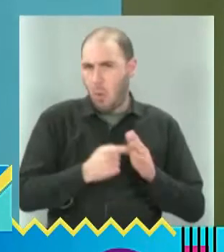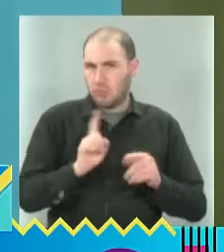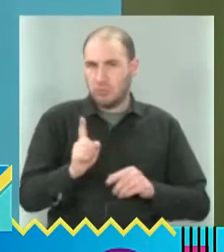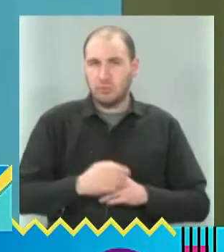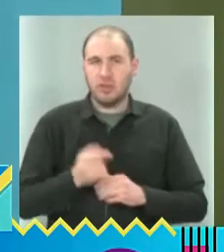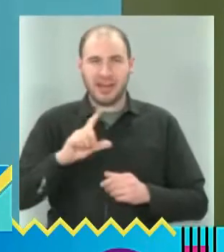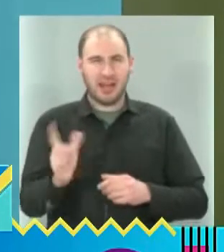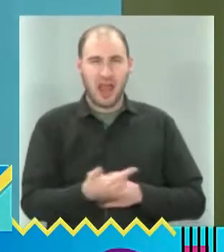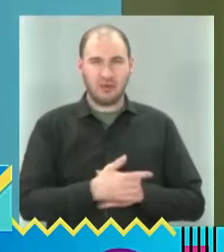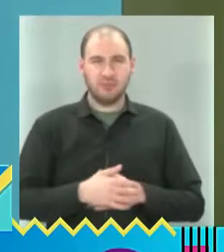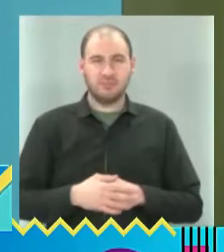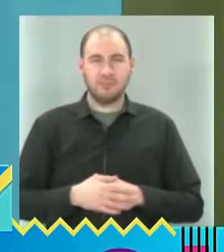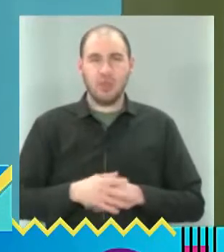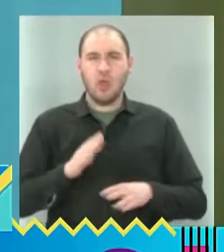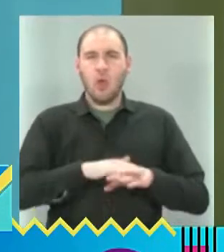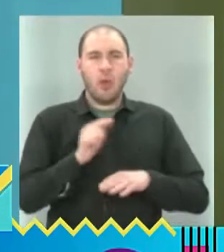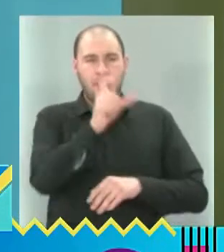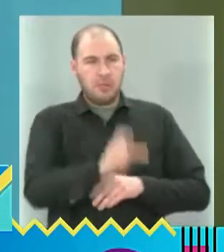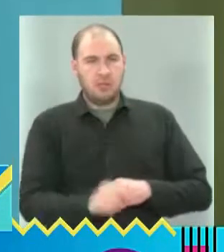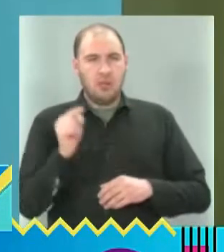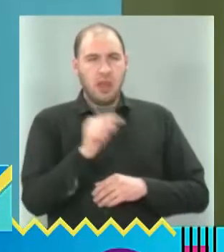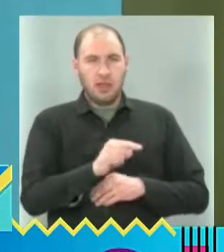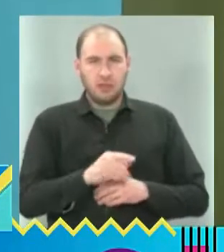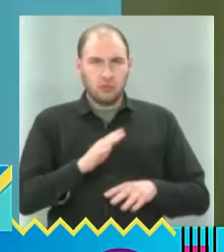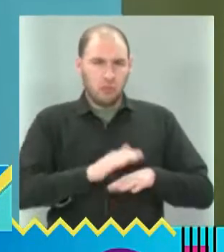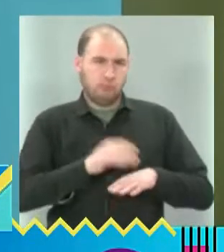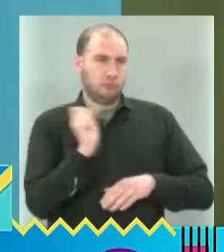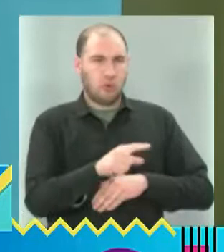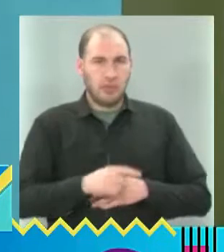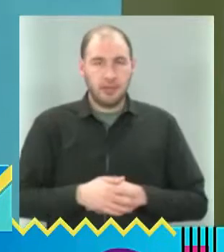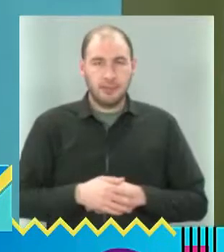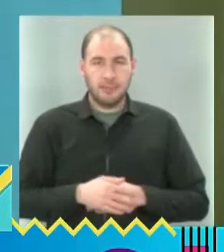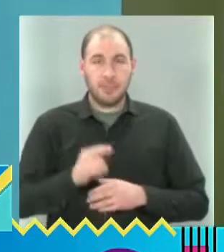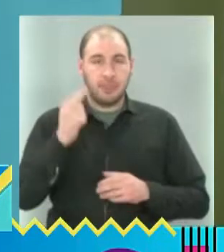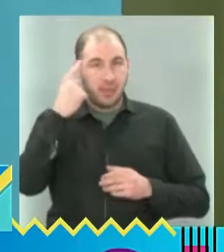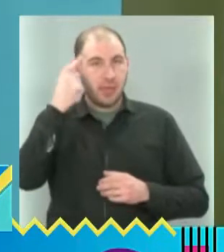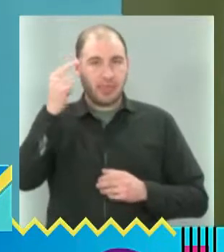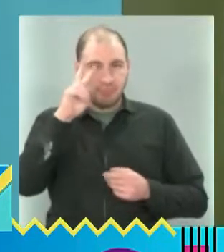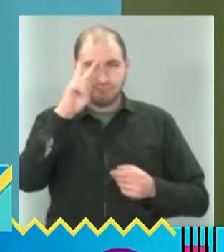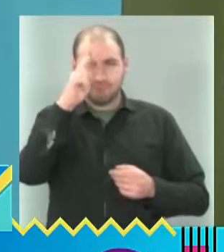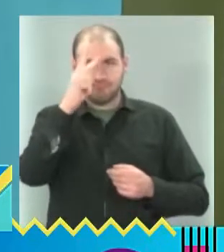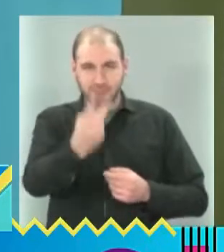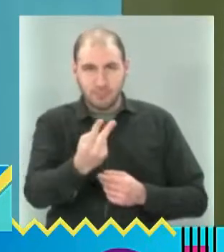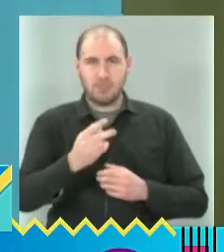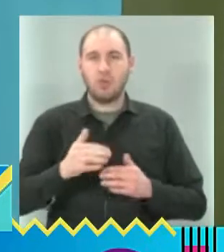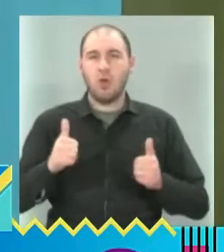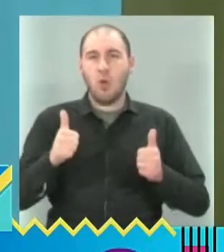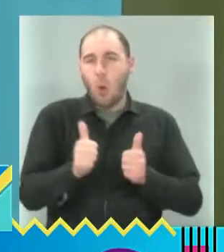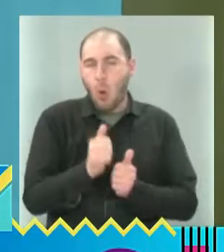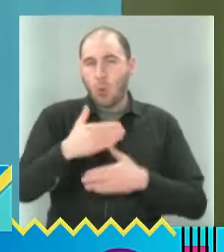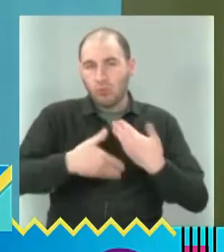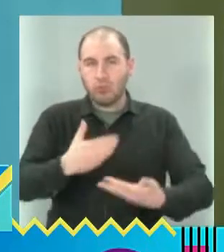mostraba, era raro. Se la culpaba a la persona de tener esa discapacidad. Bueno, ese paradigma fue cambiando, se ha ido acompañando,